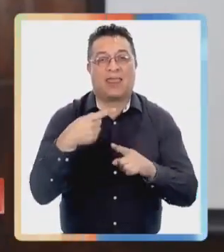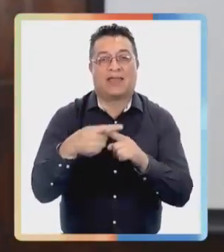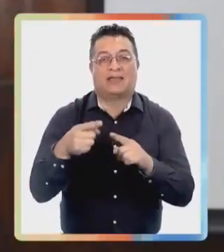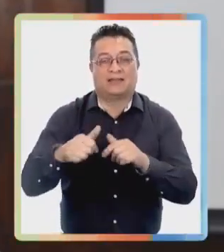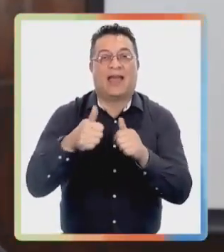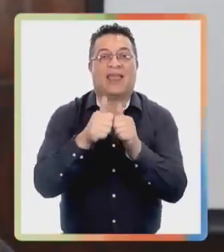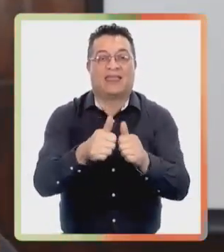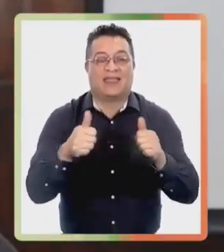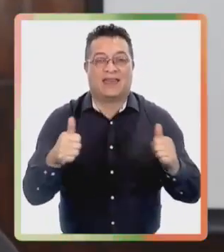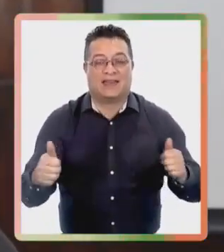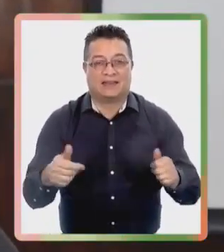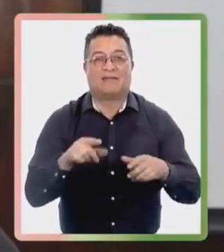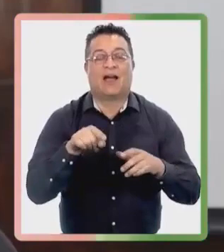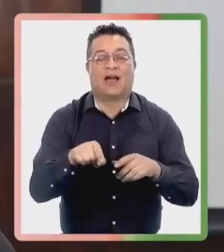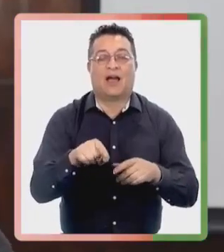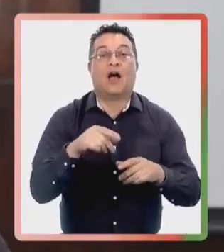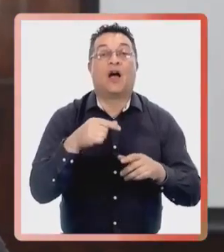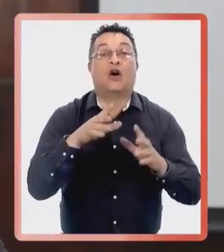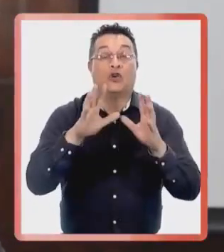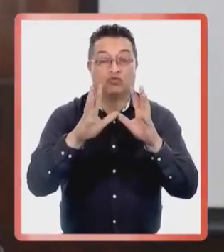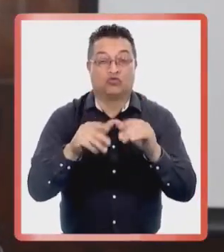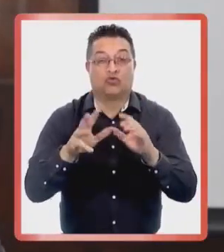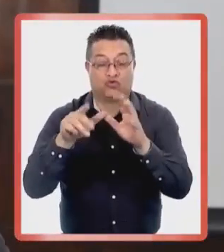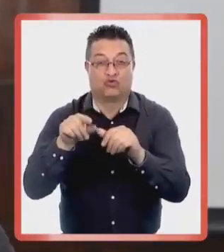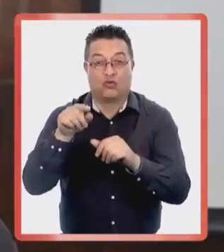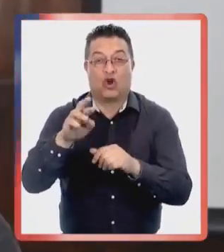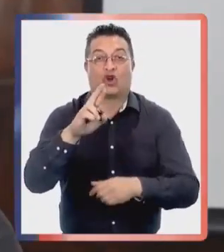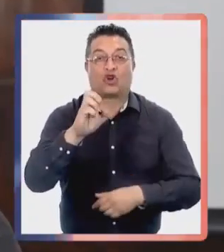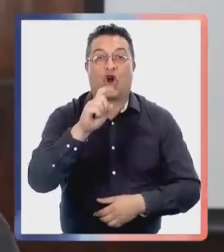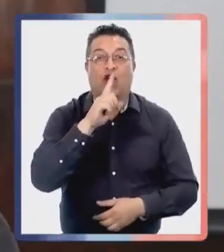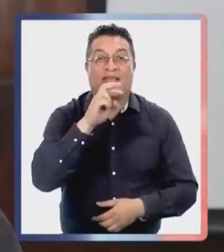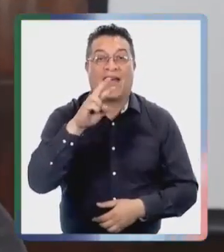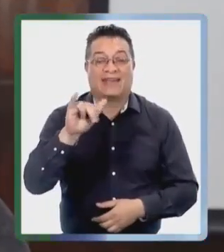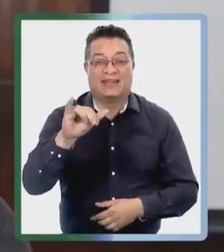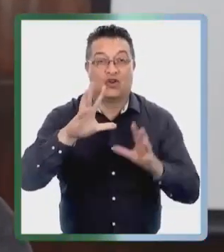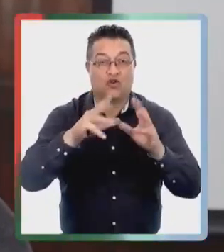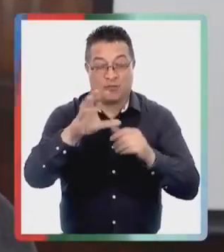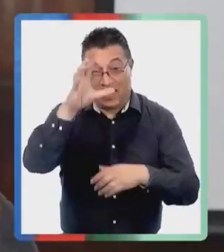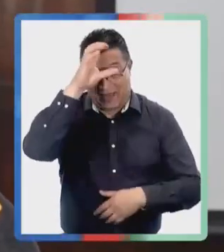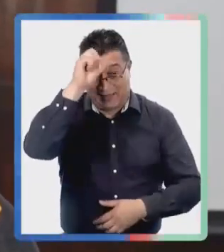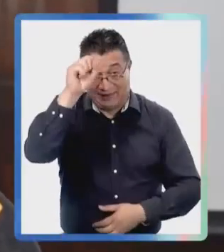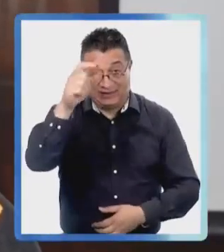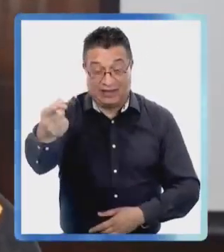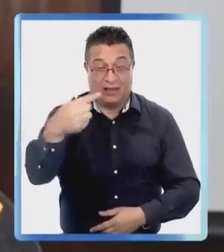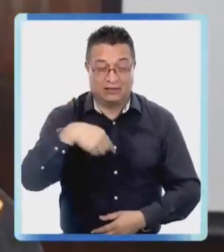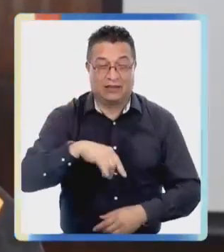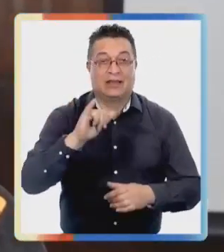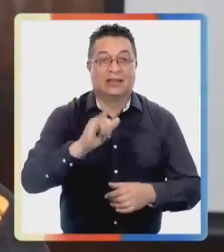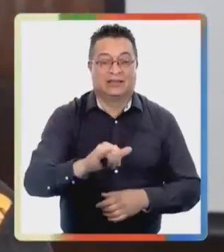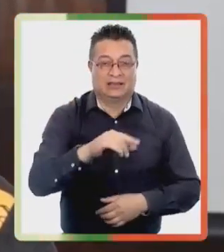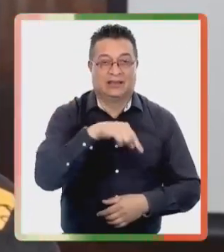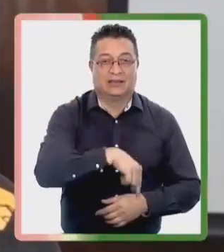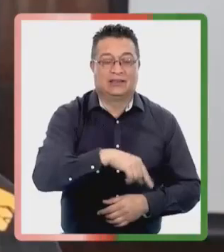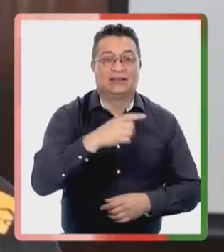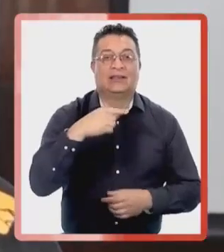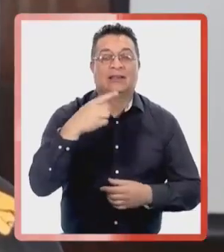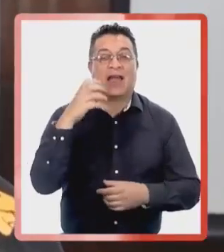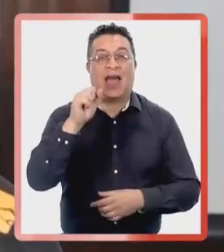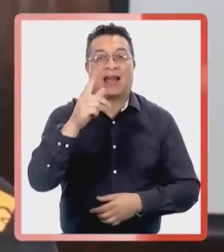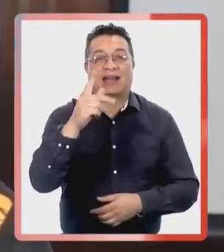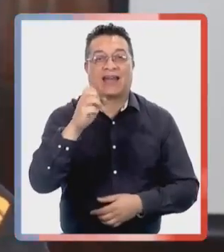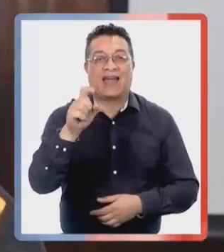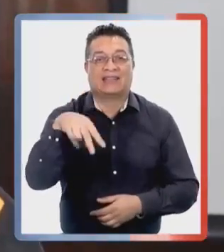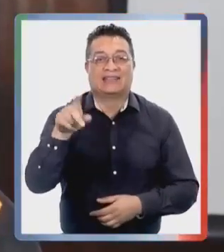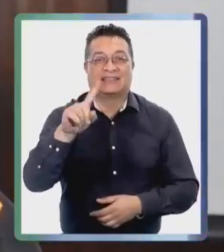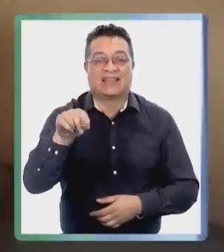distintas directivas de nuestro Rotary, con el apoyo del Rotary Club Guauri de Argentina y también con el apoyo del Rotary Club Yola de Kansas,